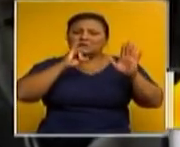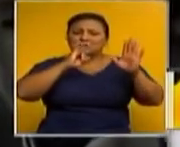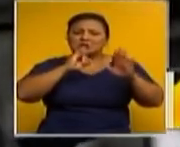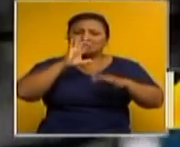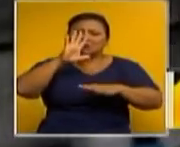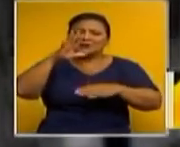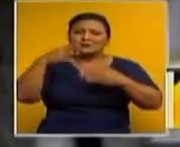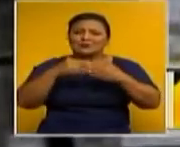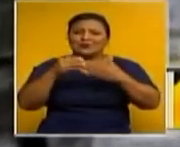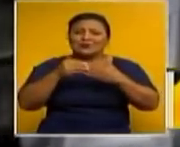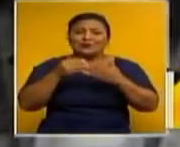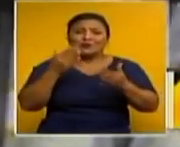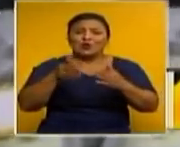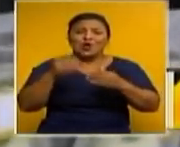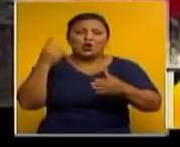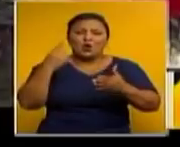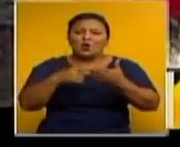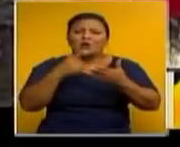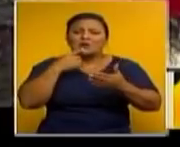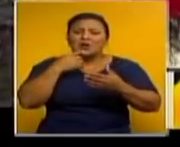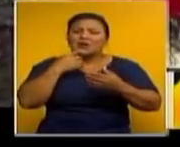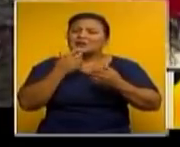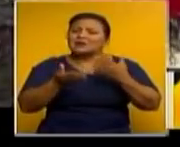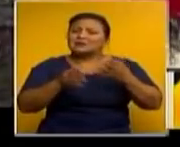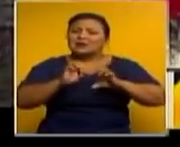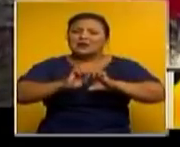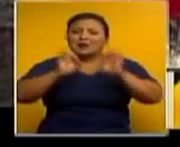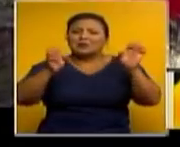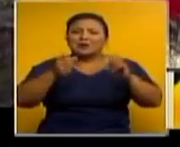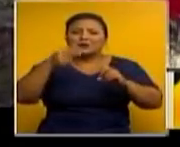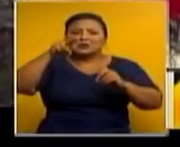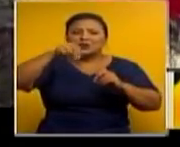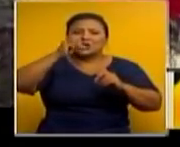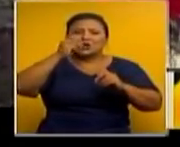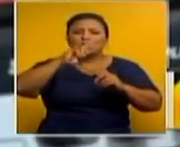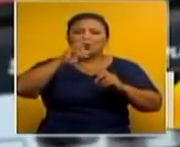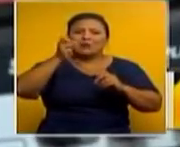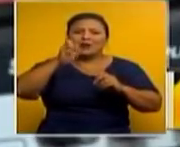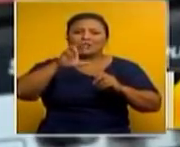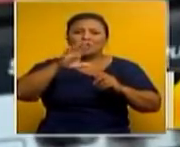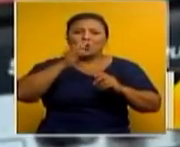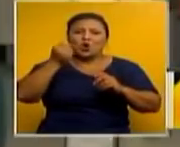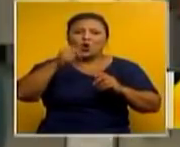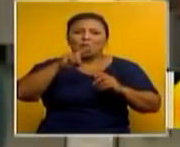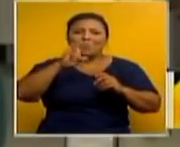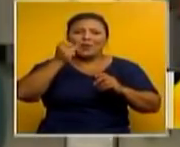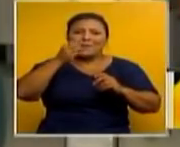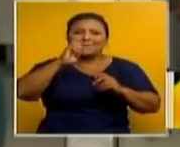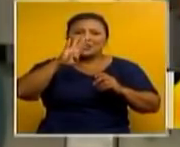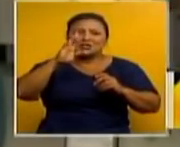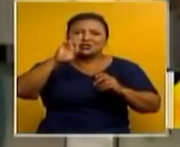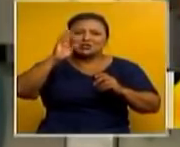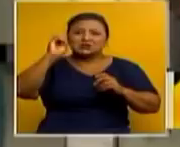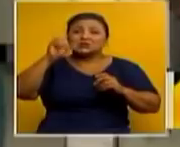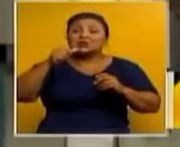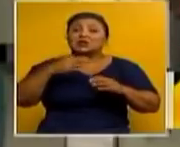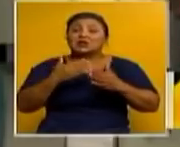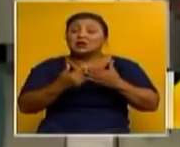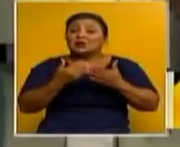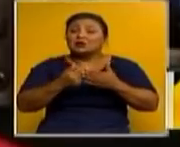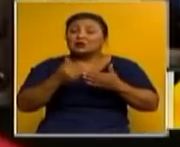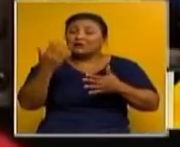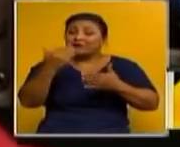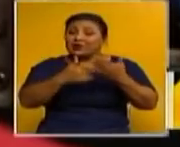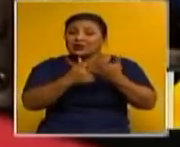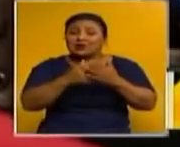$441,475, cuyo ordenante es la compañía constructora Norberto Odebrecht. También, Creacional es beneficiaria de